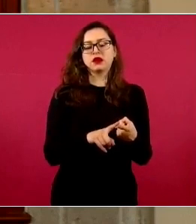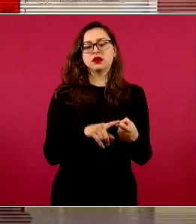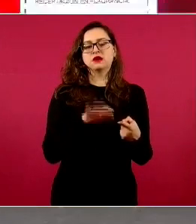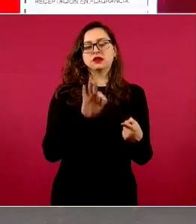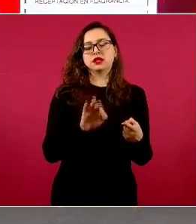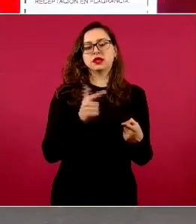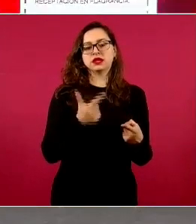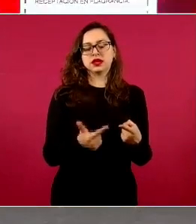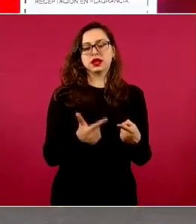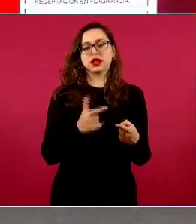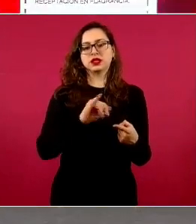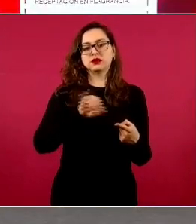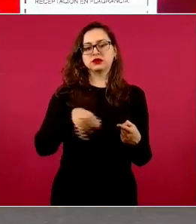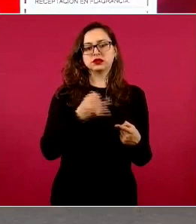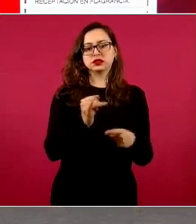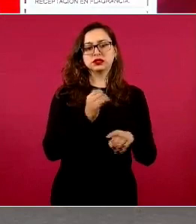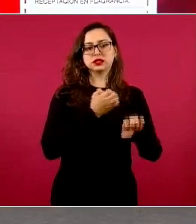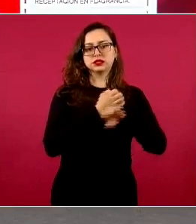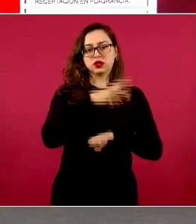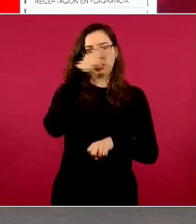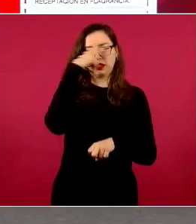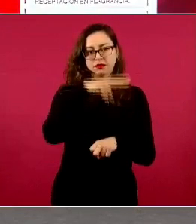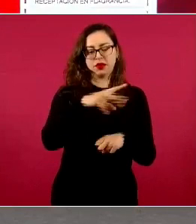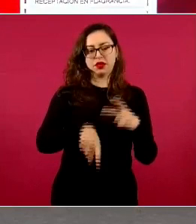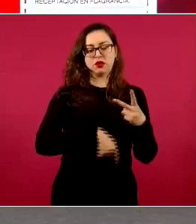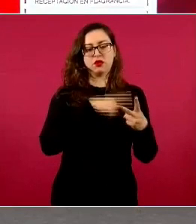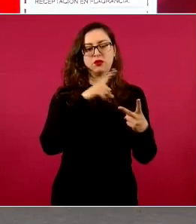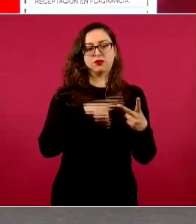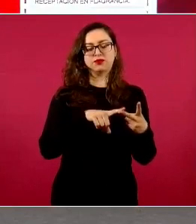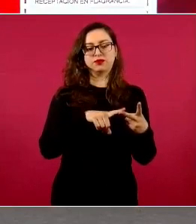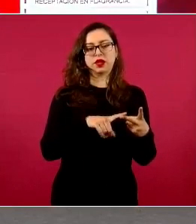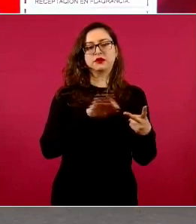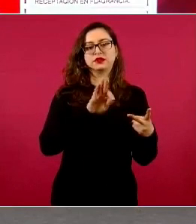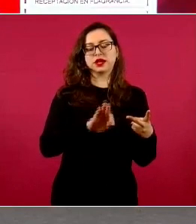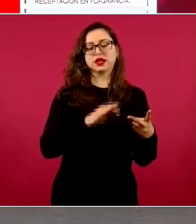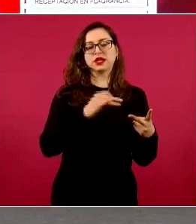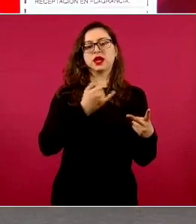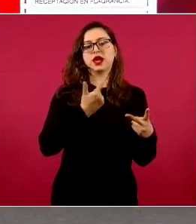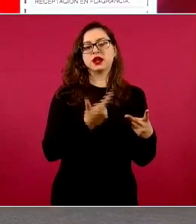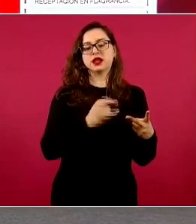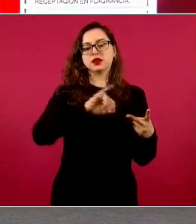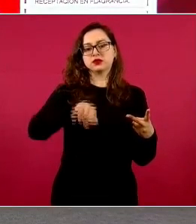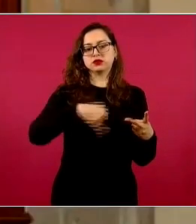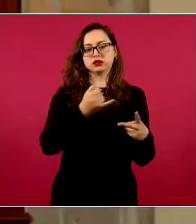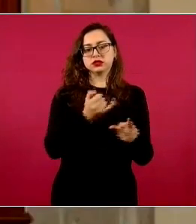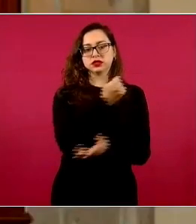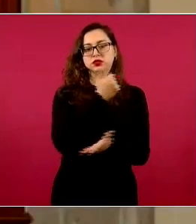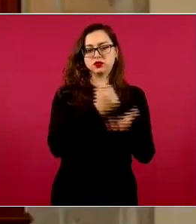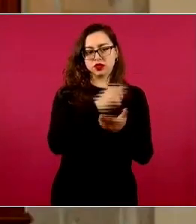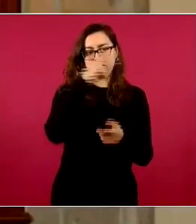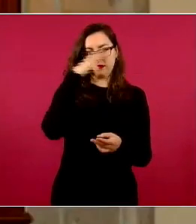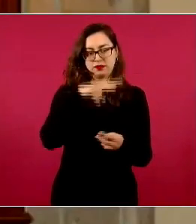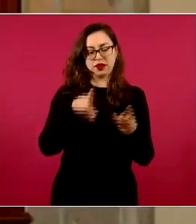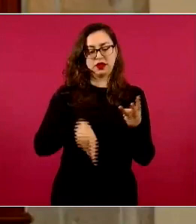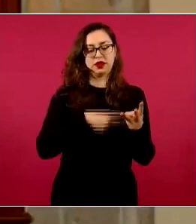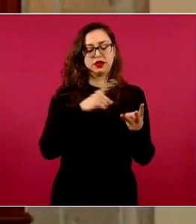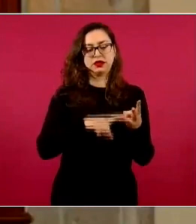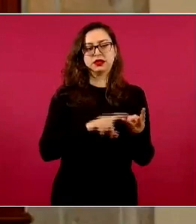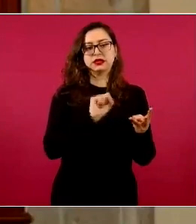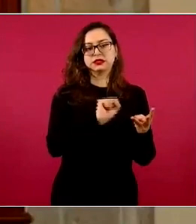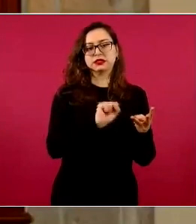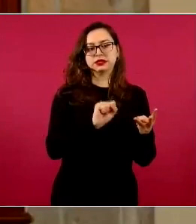México, la Fiscalía de la Ciudad de México, la Secretaría de Seguridad